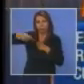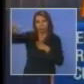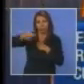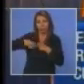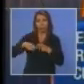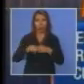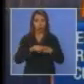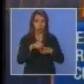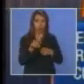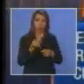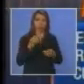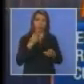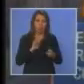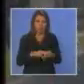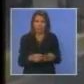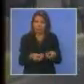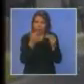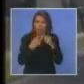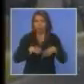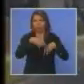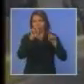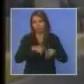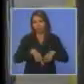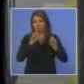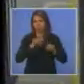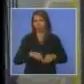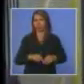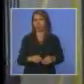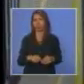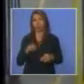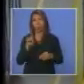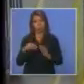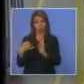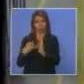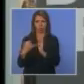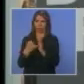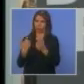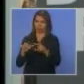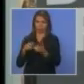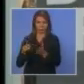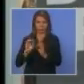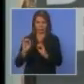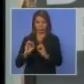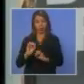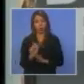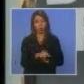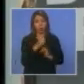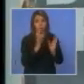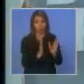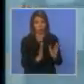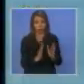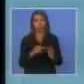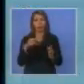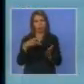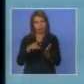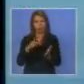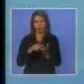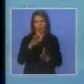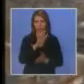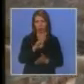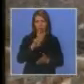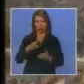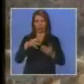de mensajería rápida o couriers. El primero tendrá libre arancel, mientras que el segundo deberá pagar el impuesto de